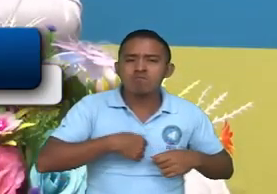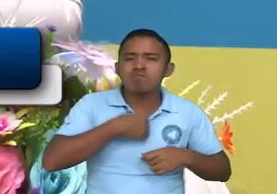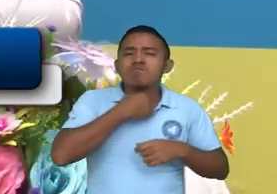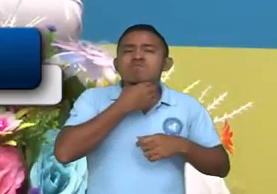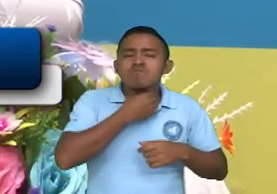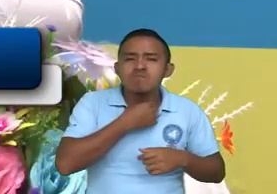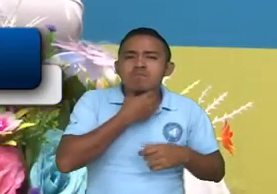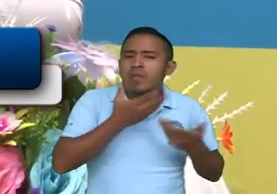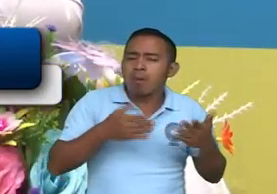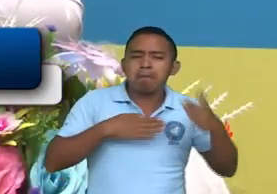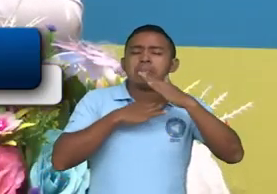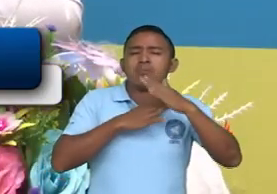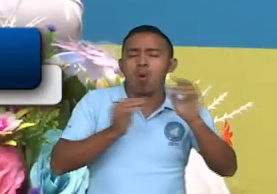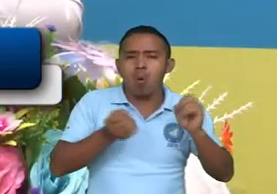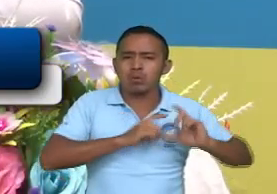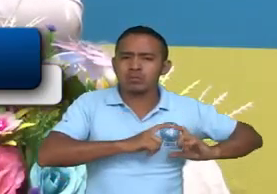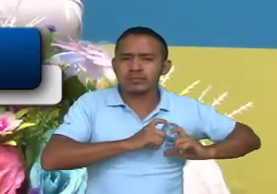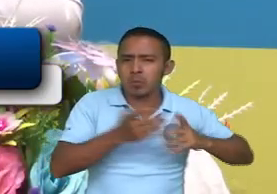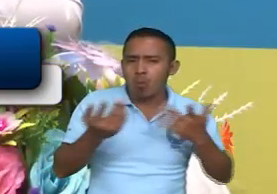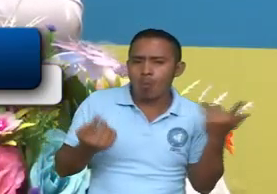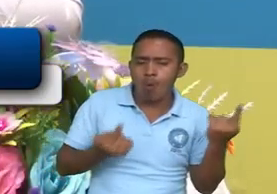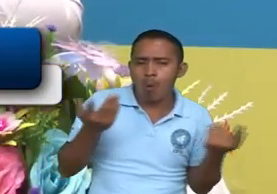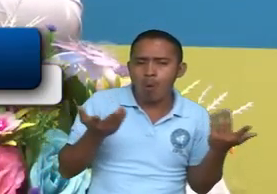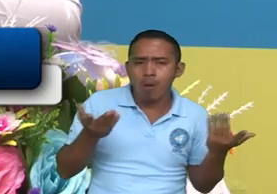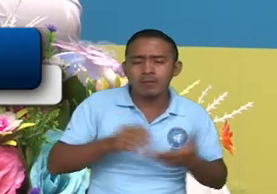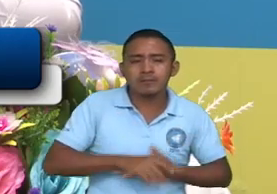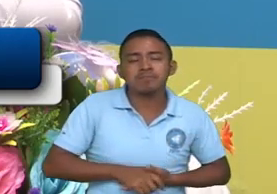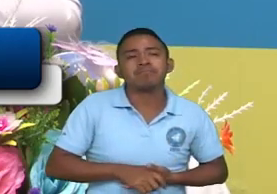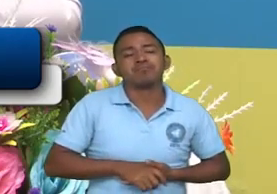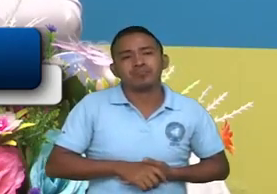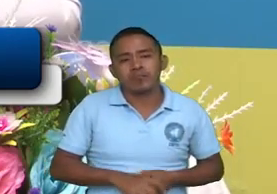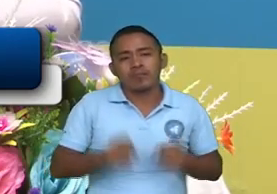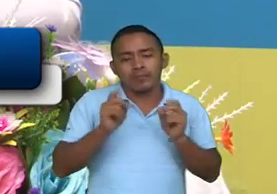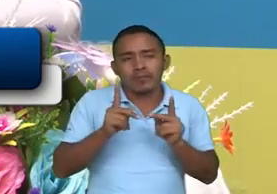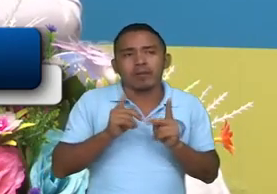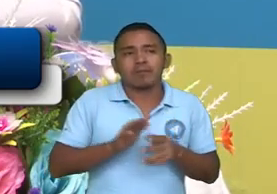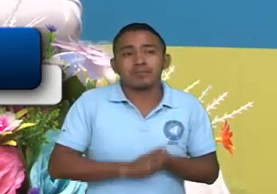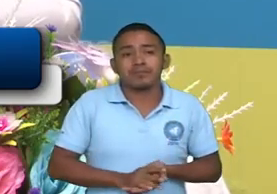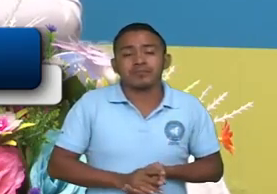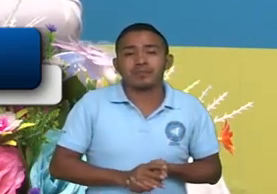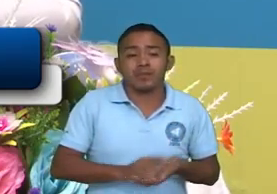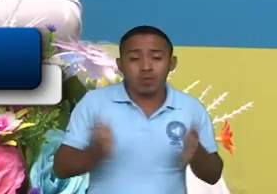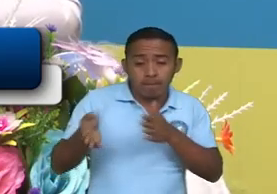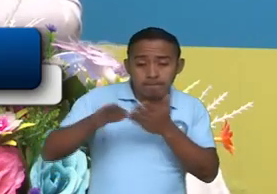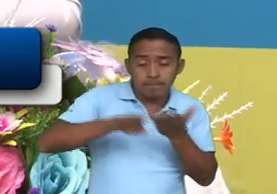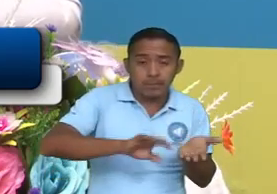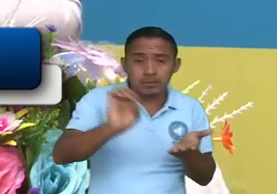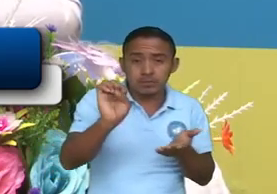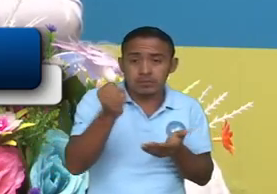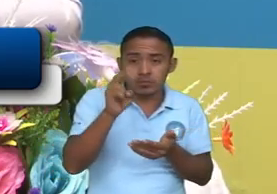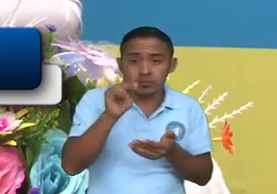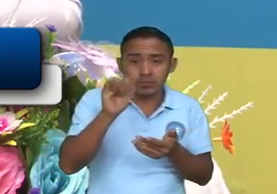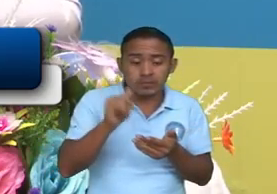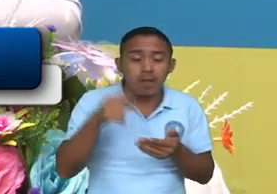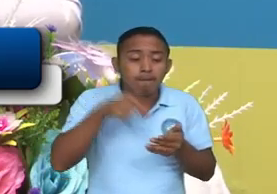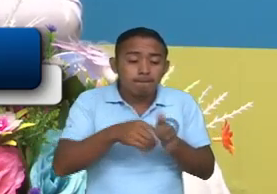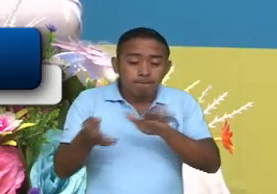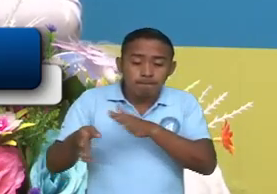poder desencadenar este síndrome de muerte súbita de lactante. Cuando hablamos de muerte súbita, nos referimos que hay un paro